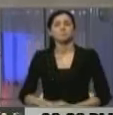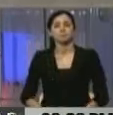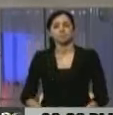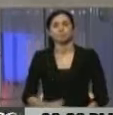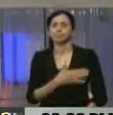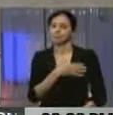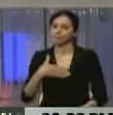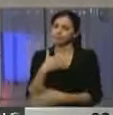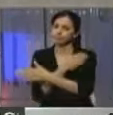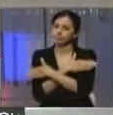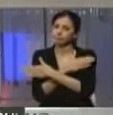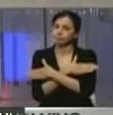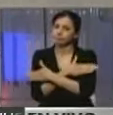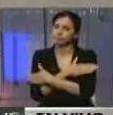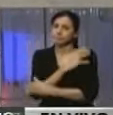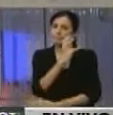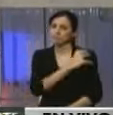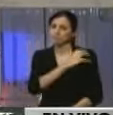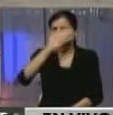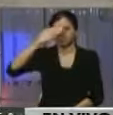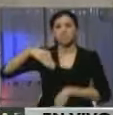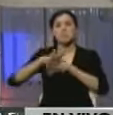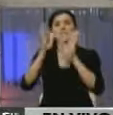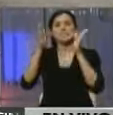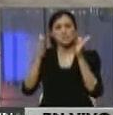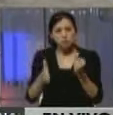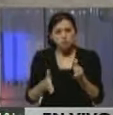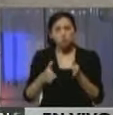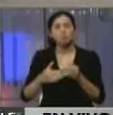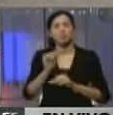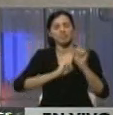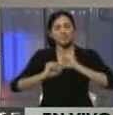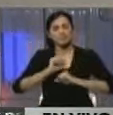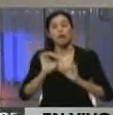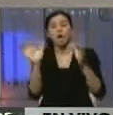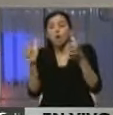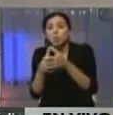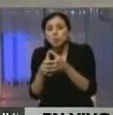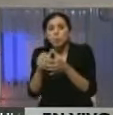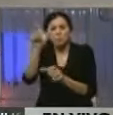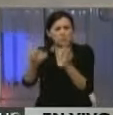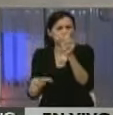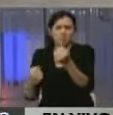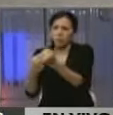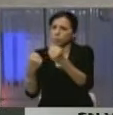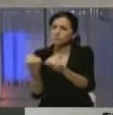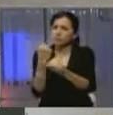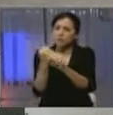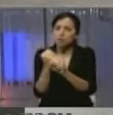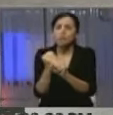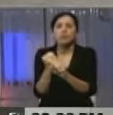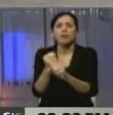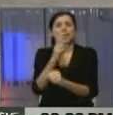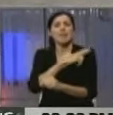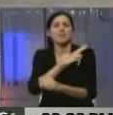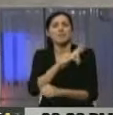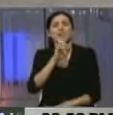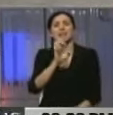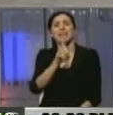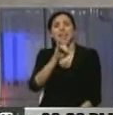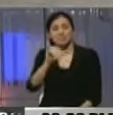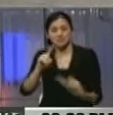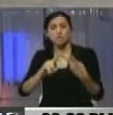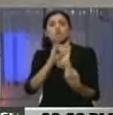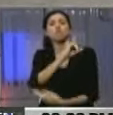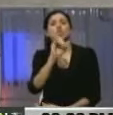felicitar al general Padrino López, a todo el equipo cívico-militar por el esfuerzo, a los jefes de las redes, de la SODIA,